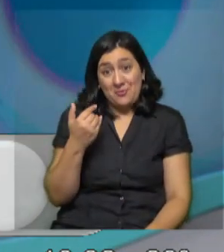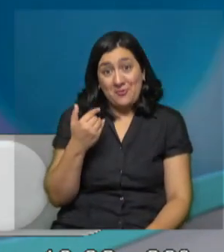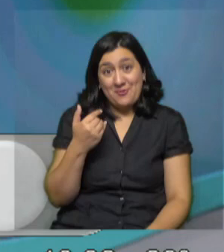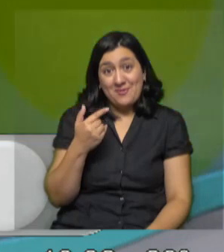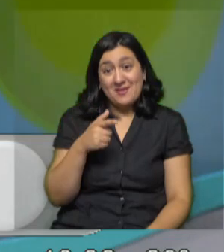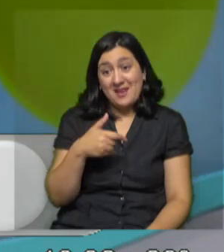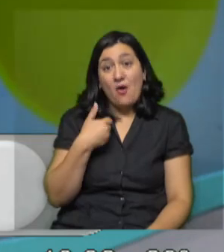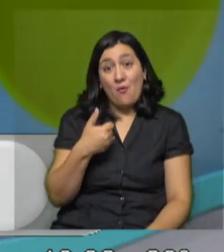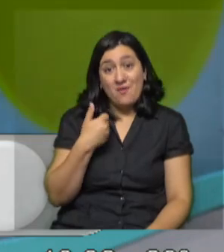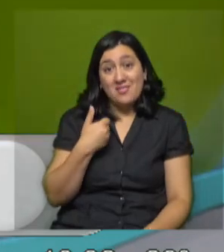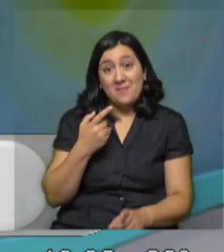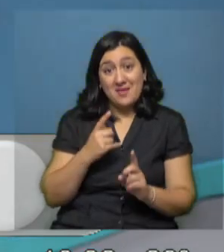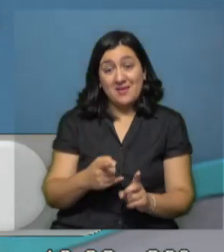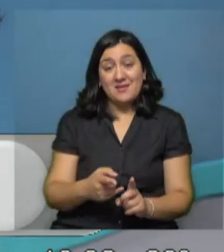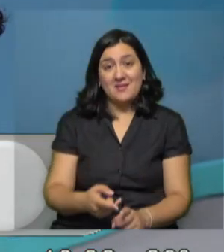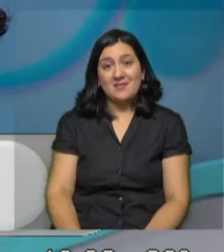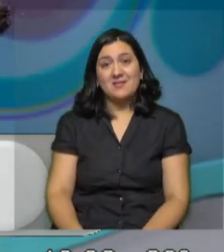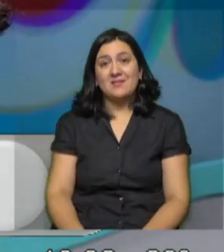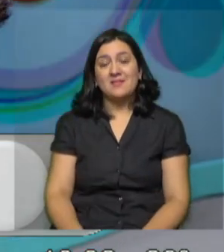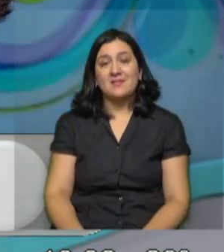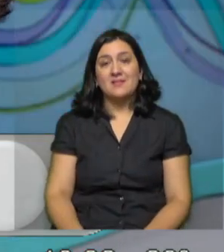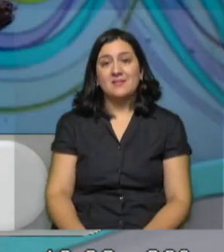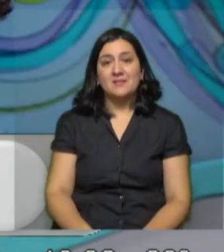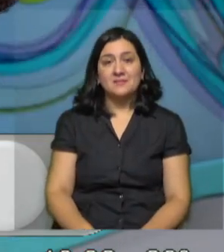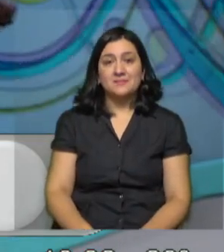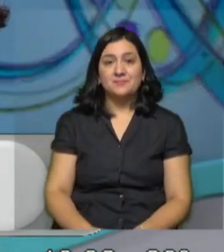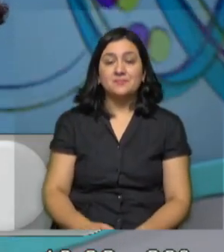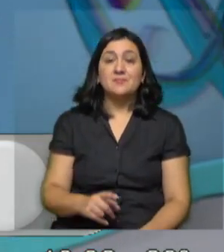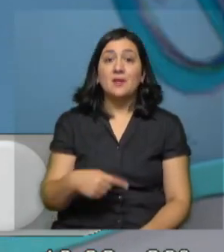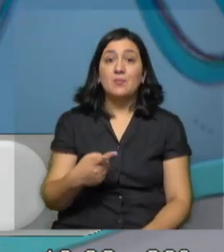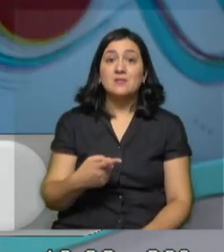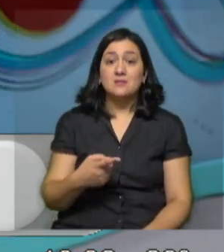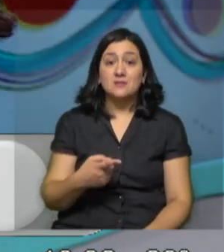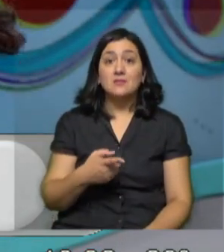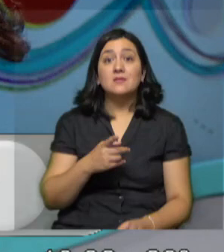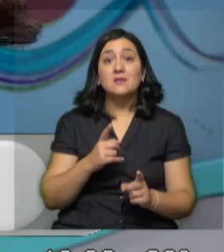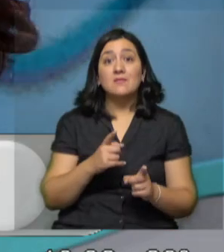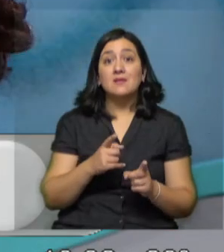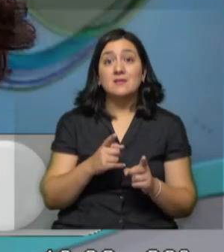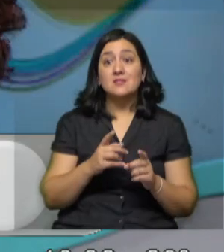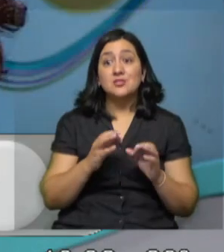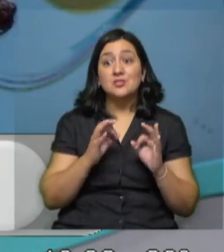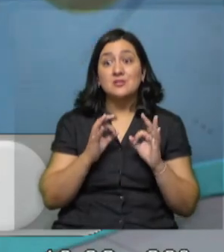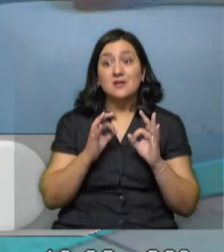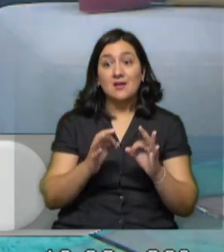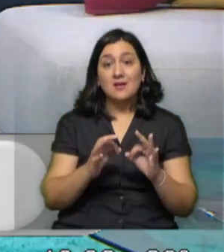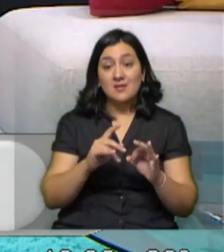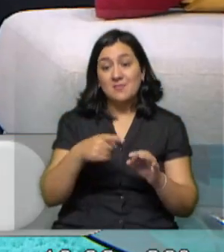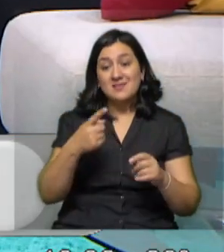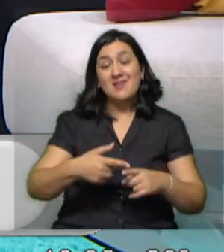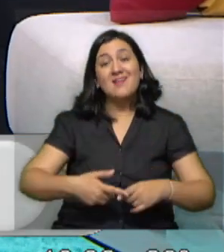tanto que viviste esto que decís, de estar en las formativas de un club grande, pero después tener que hacer todo un recorrido para llegar y sí, luego ser